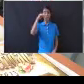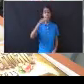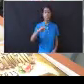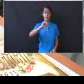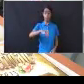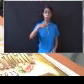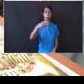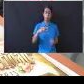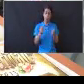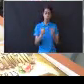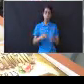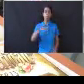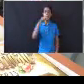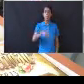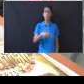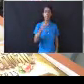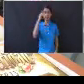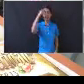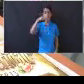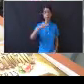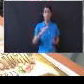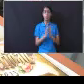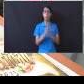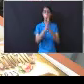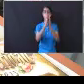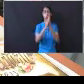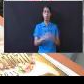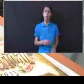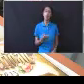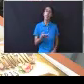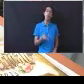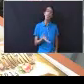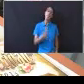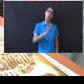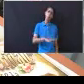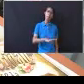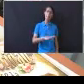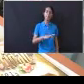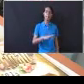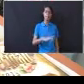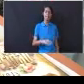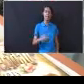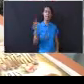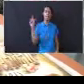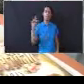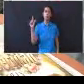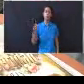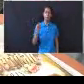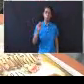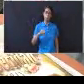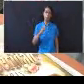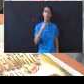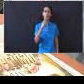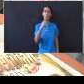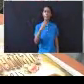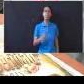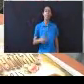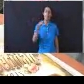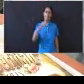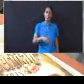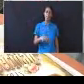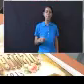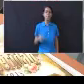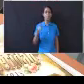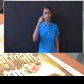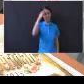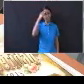el día, es hoy domingo. Y mañana lunes usted puede decir, este es el día que Jehová ha hecho. Y el martes puede decir, este